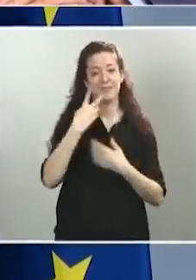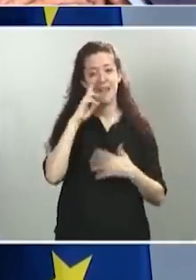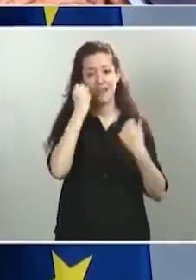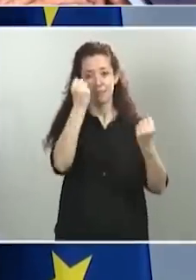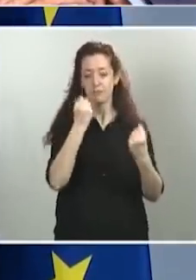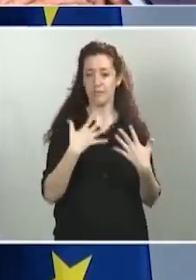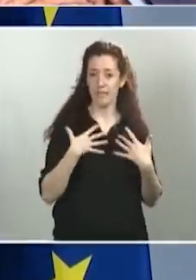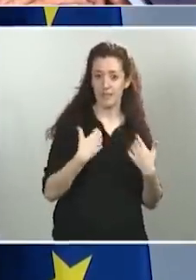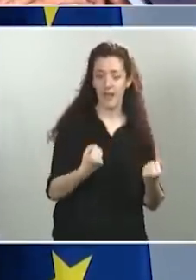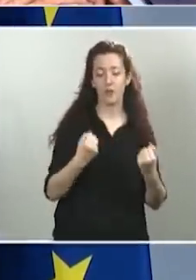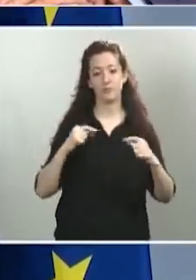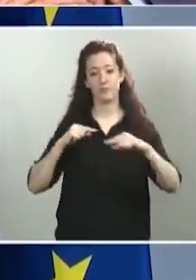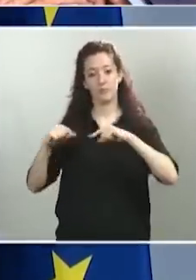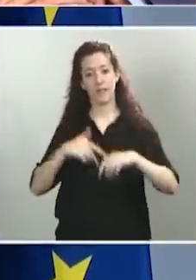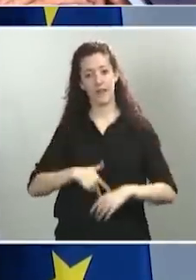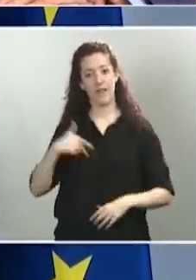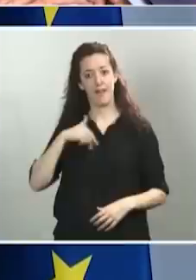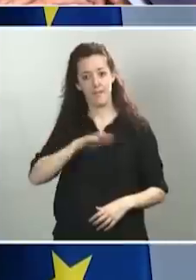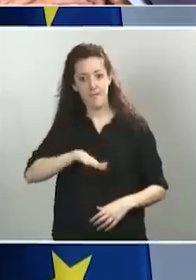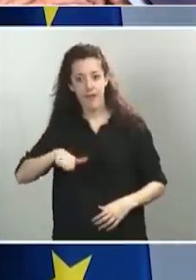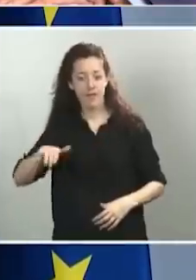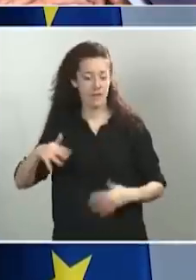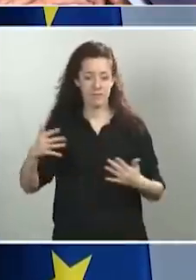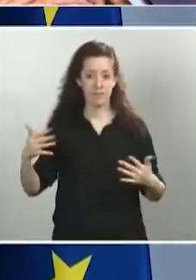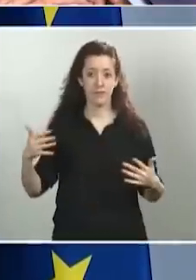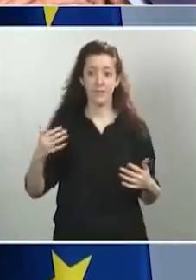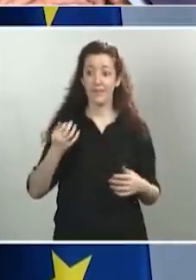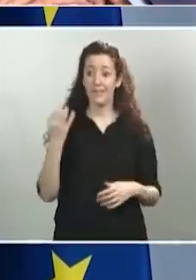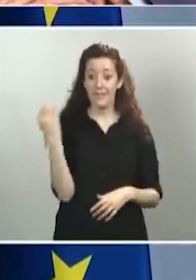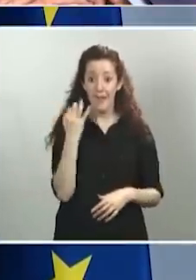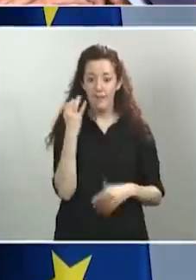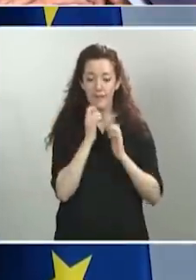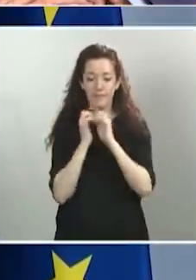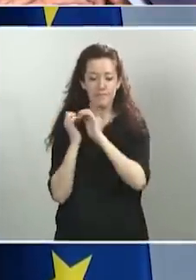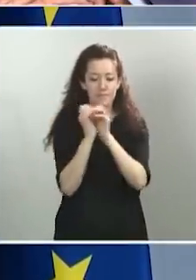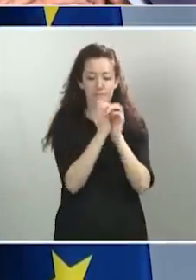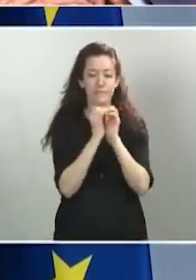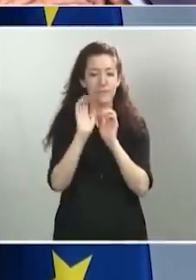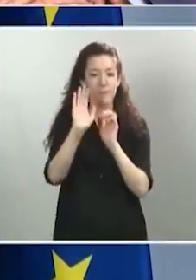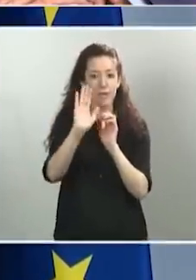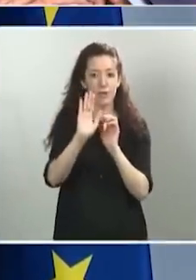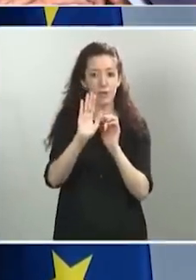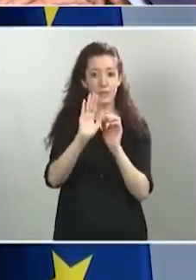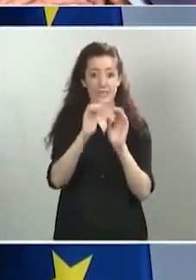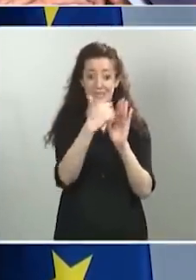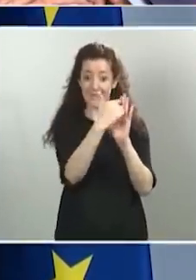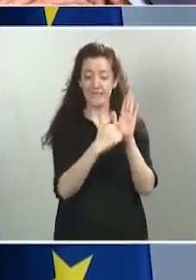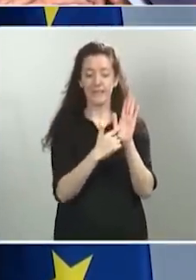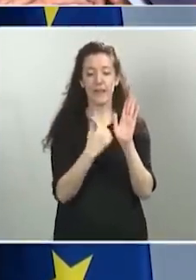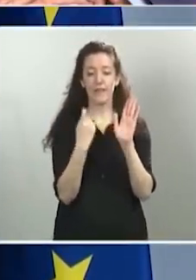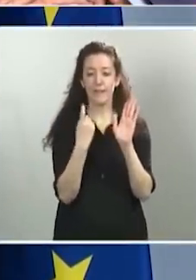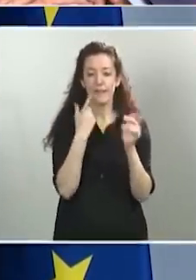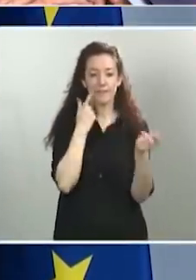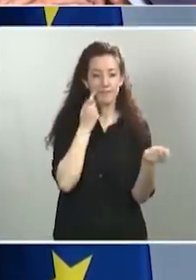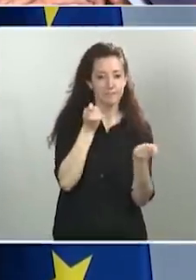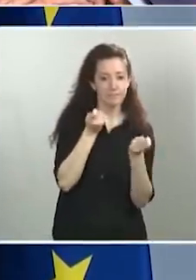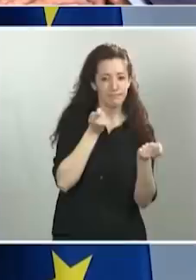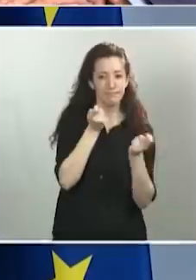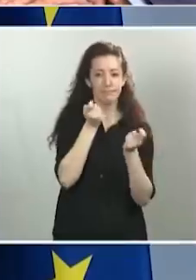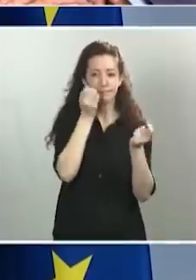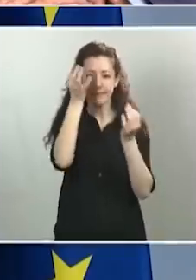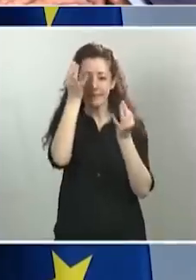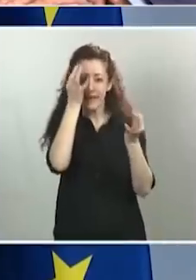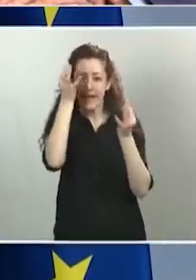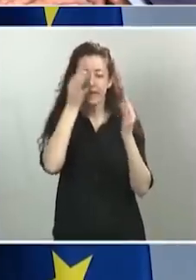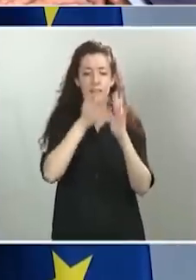ha preocupado, por ejemplo, en la rueda de prensa que ha dado hace unas horas el presidente Sánchez, y hablaba de esa nueva normalidad, o sea, que es algo